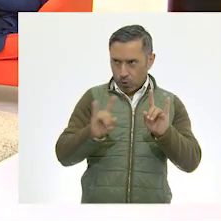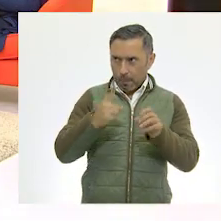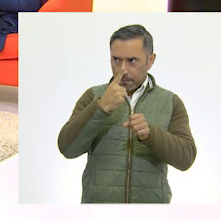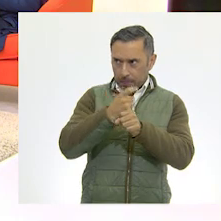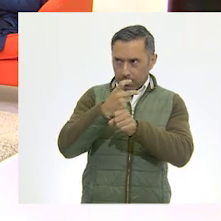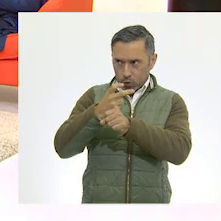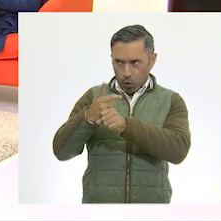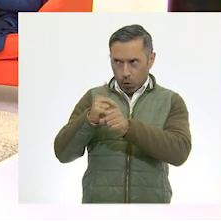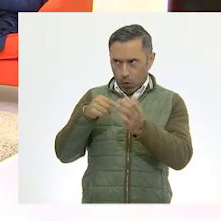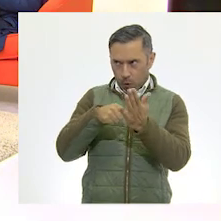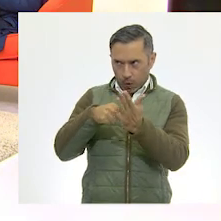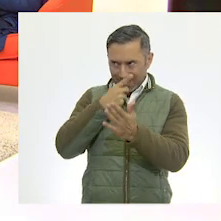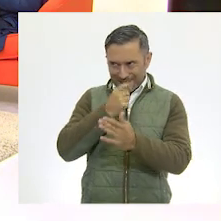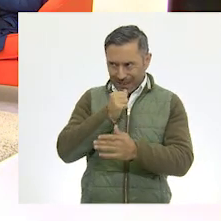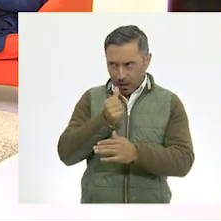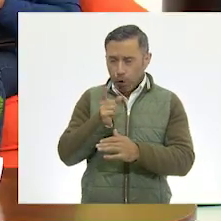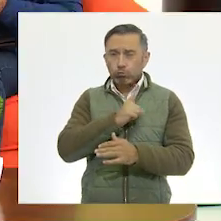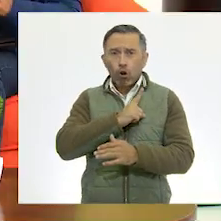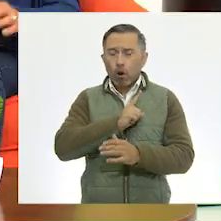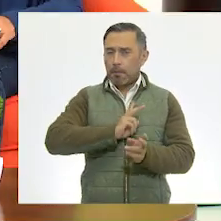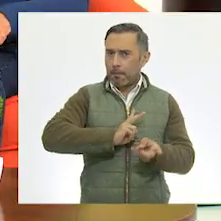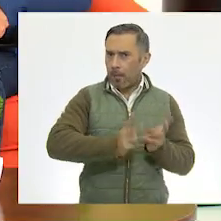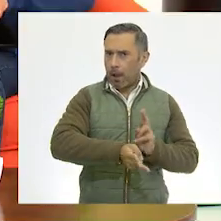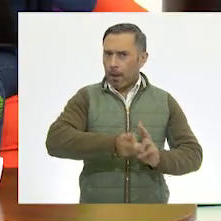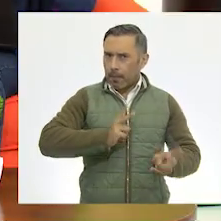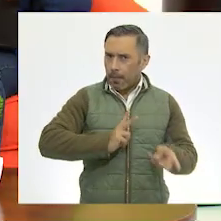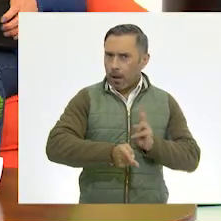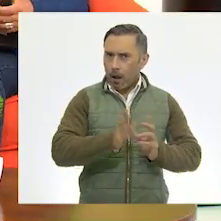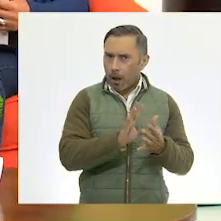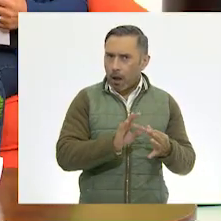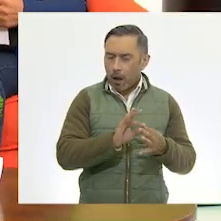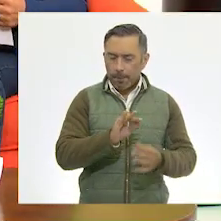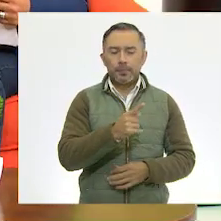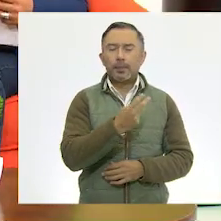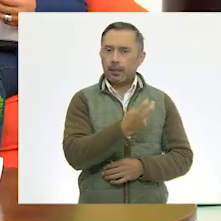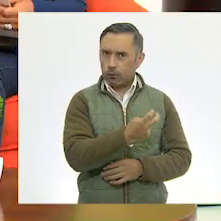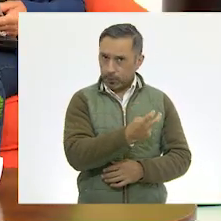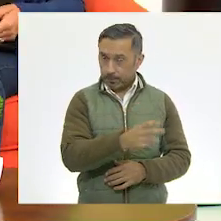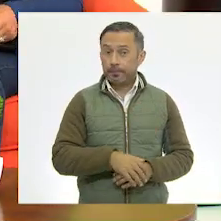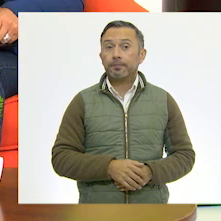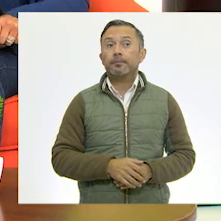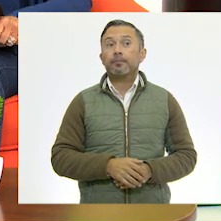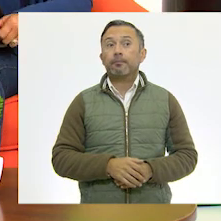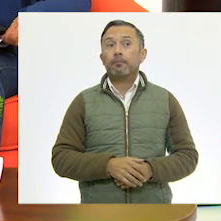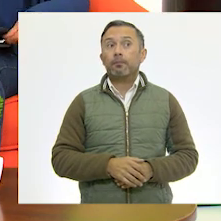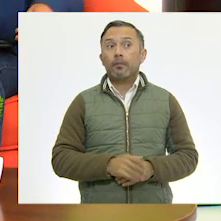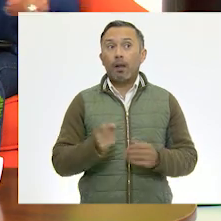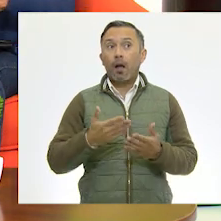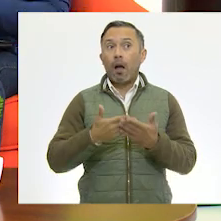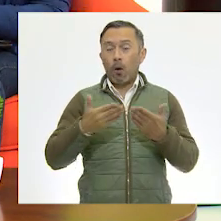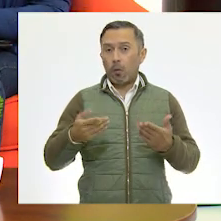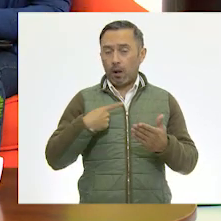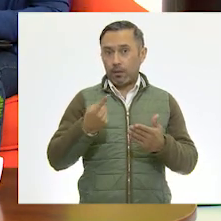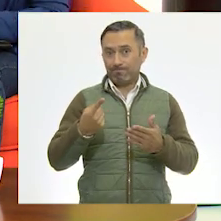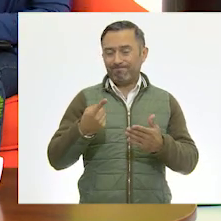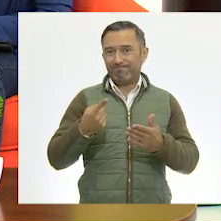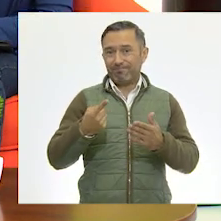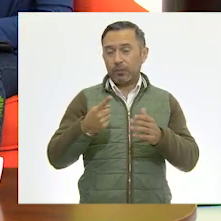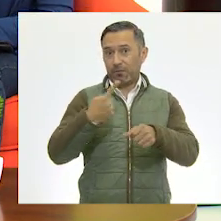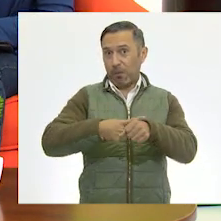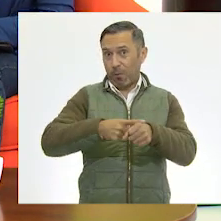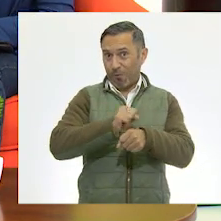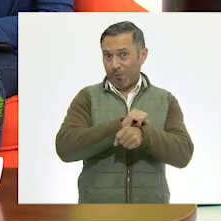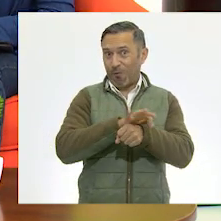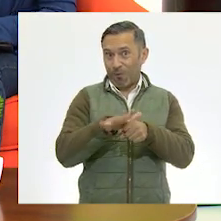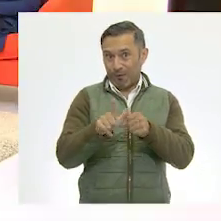vas platicando con la alumna o el alumno. Así es, así es. Okay. Ahora, también algo importante que ha surgido con este confinamiento es la